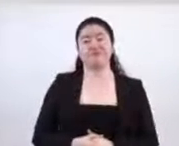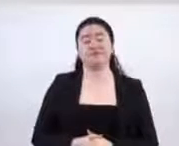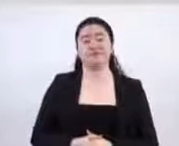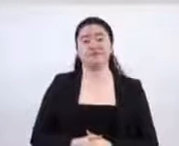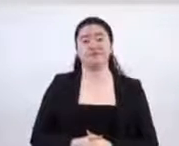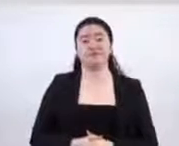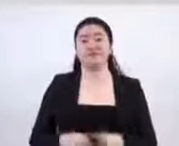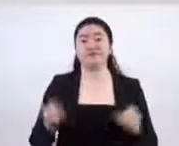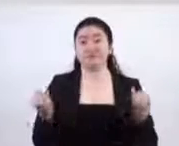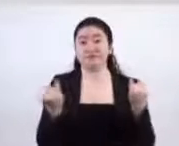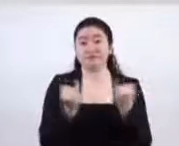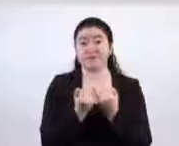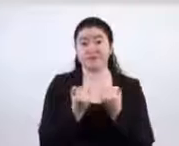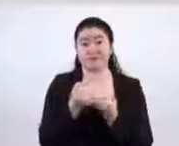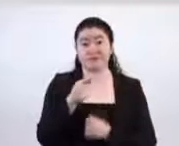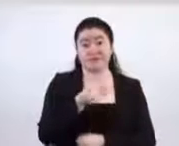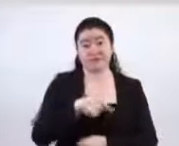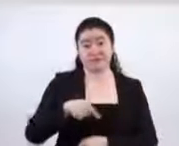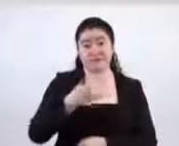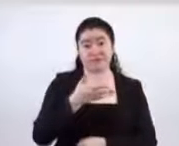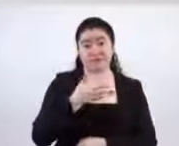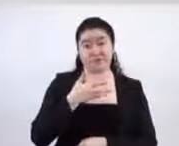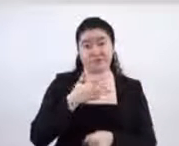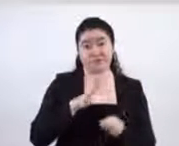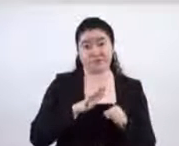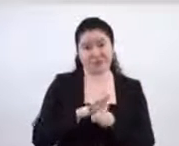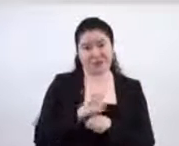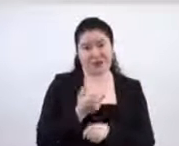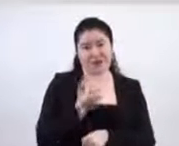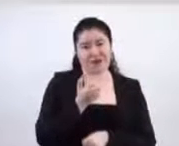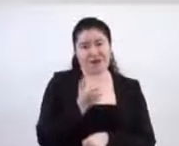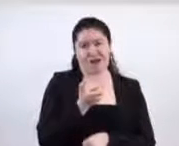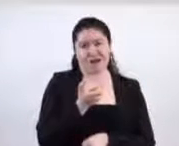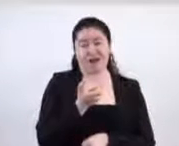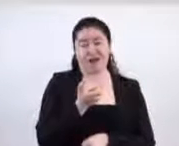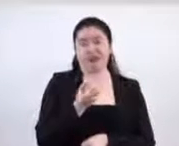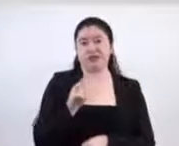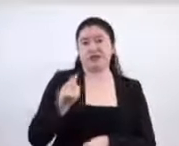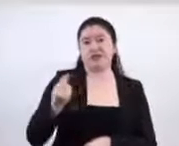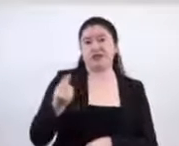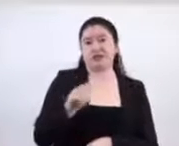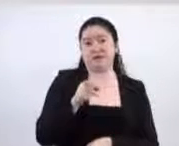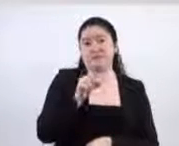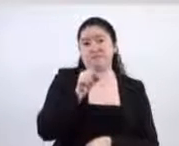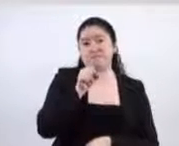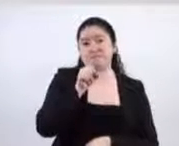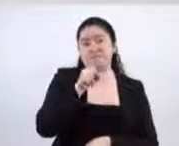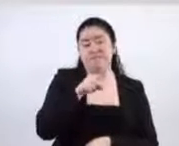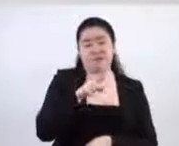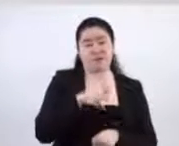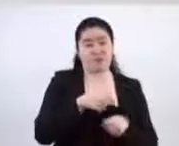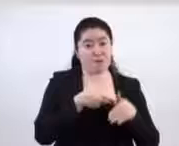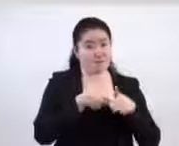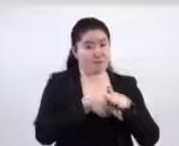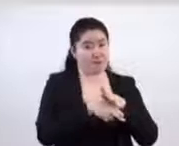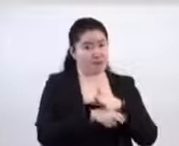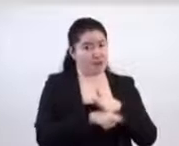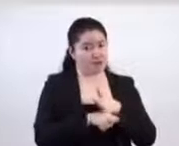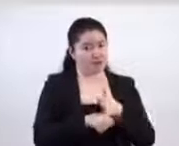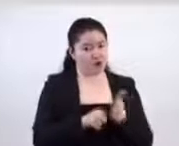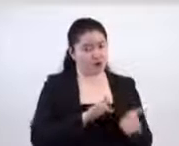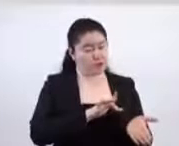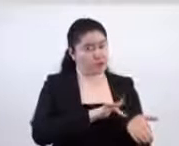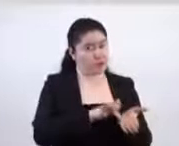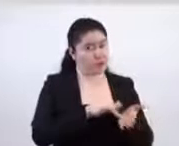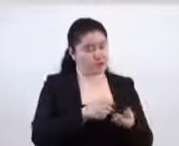Además, ellos tienen en términos económicos el derecho a la indemnización del metro. El